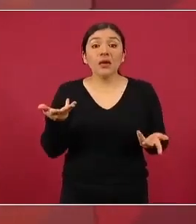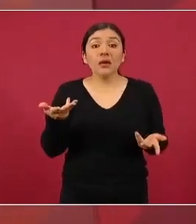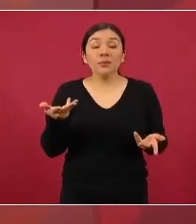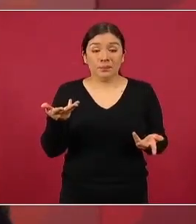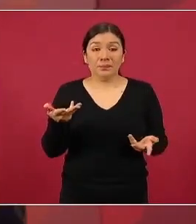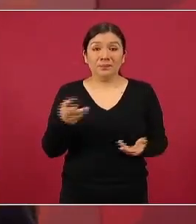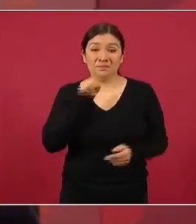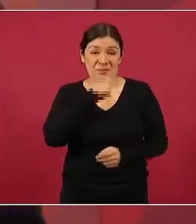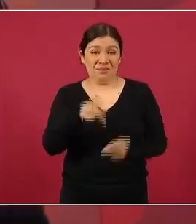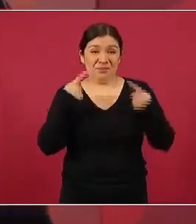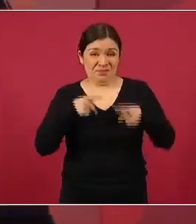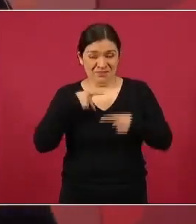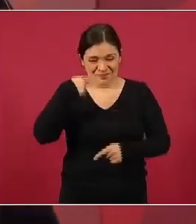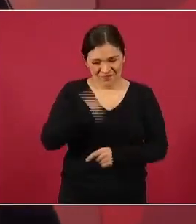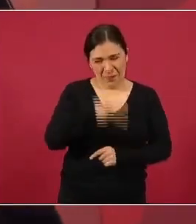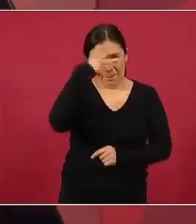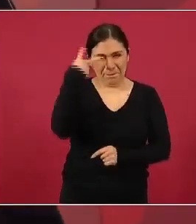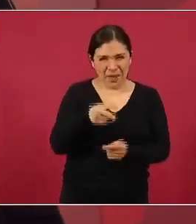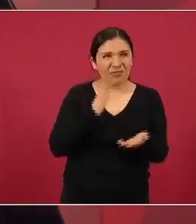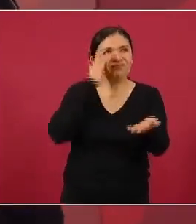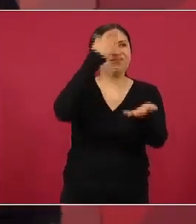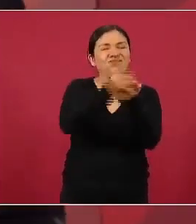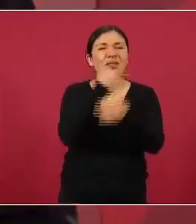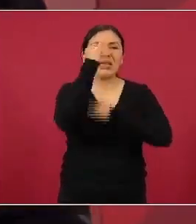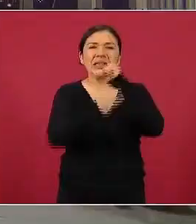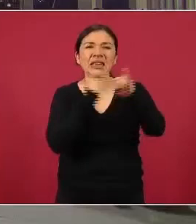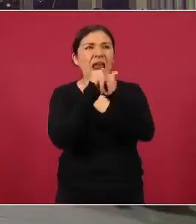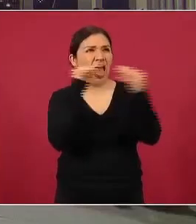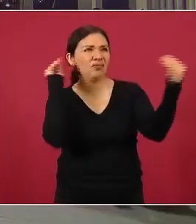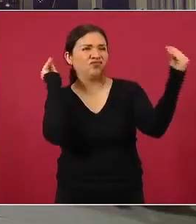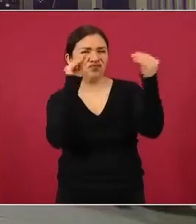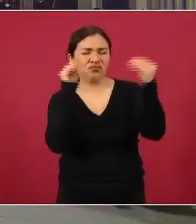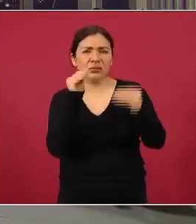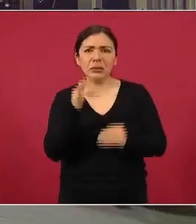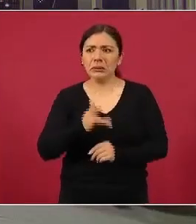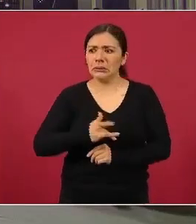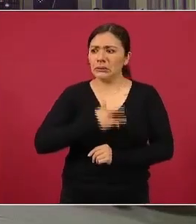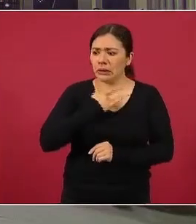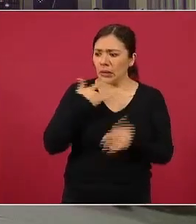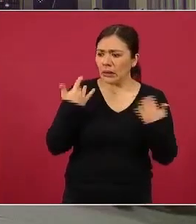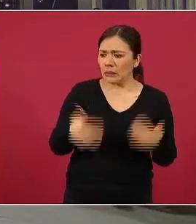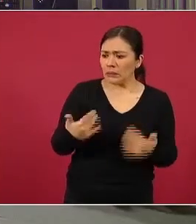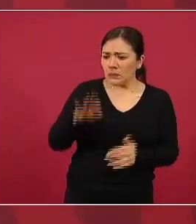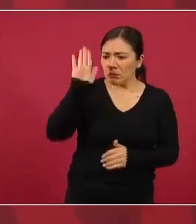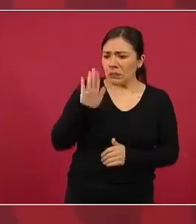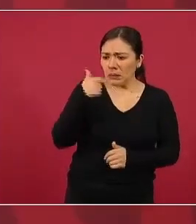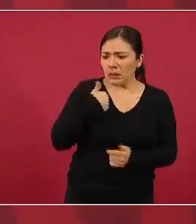estos internacionalistas mexicanos se sintieron ofendidos